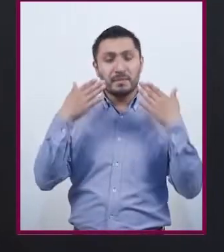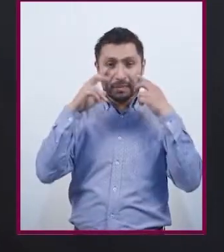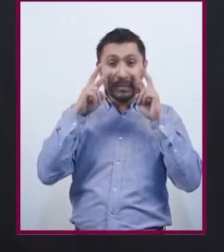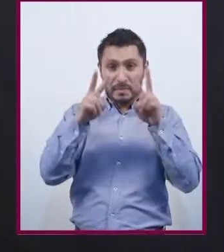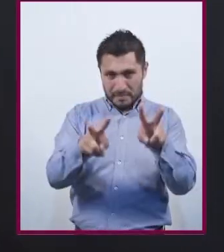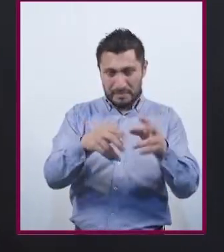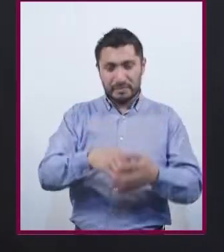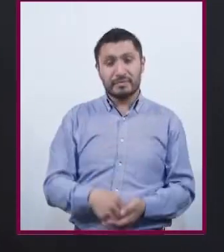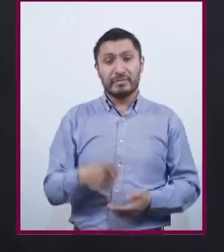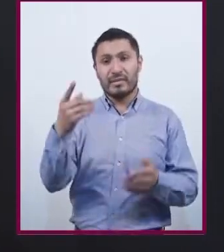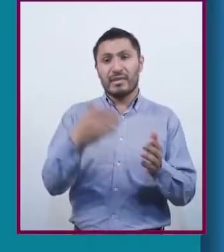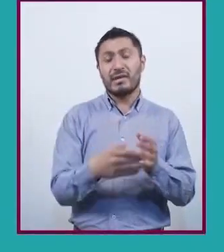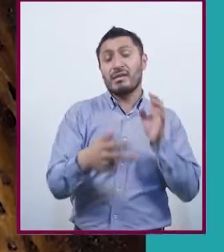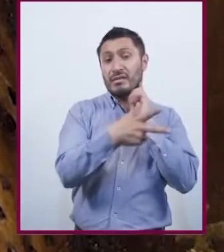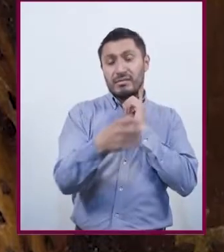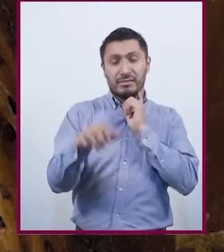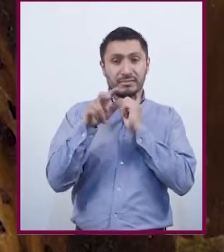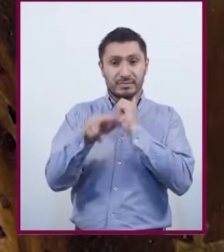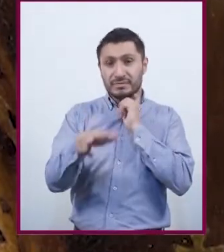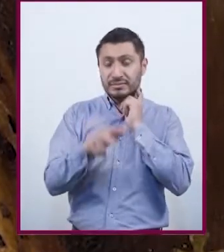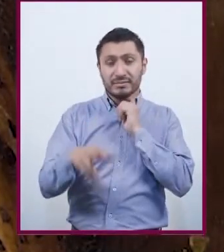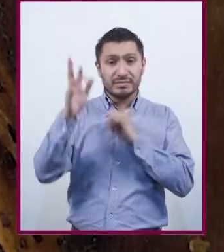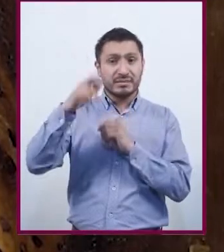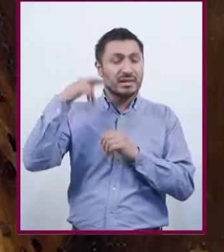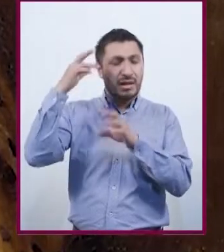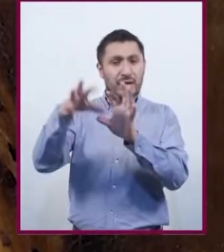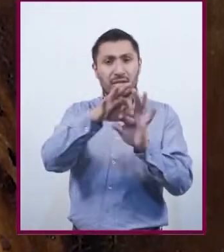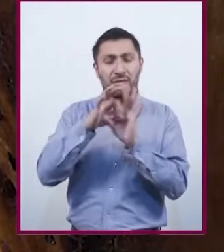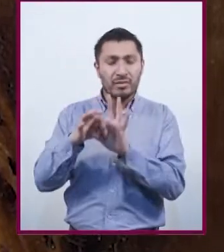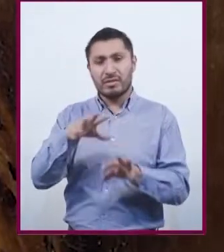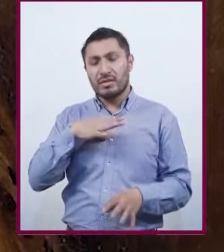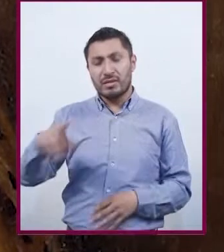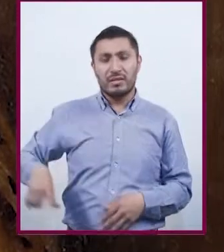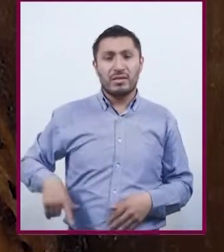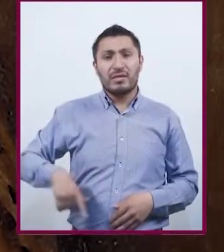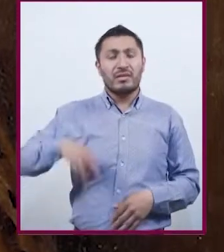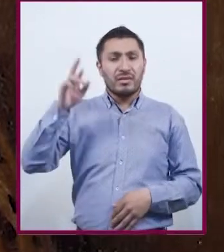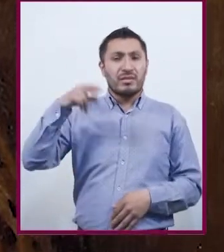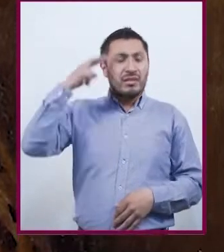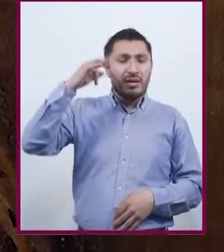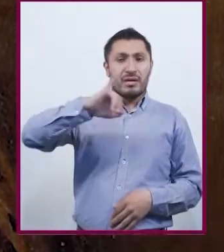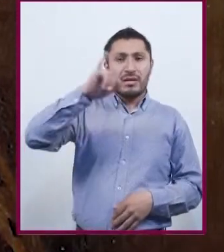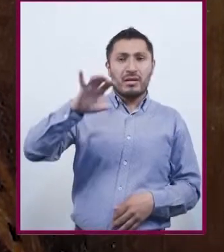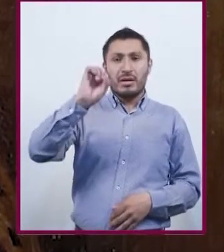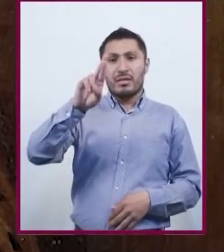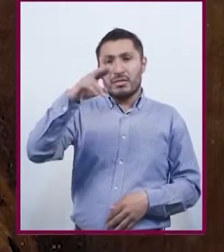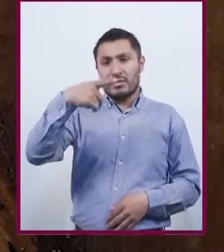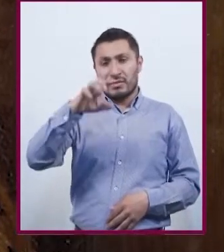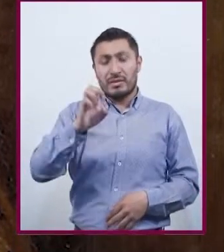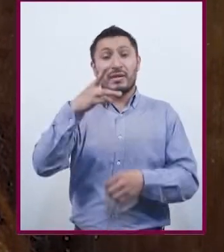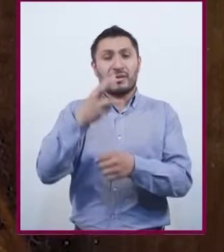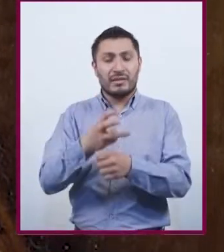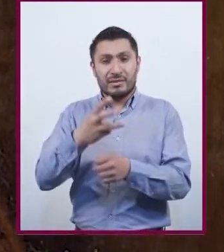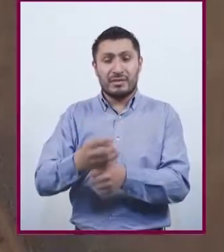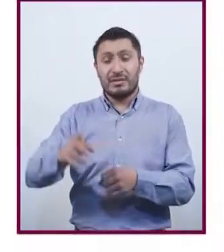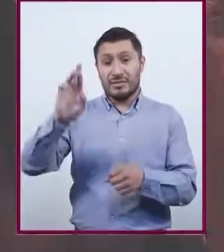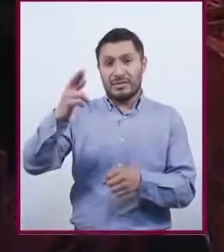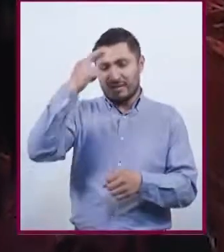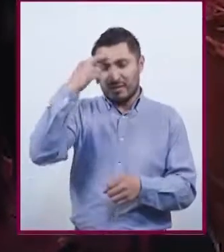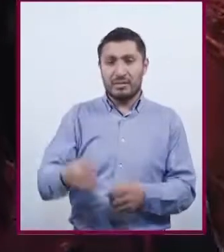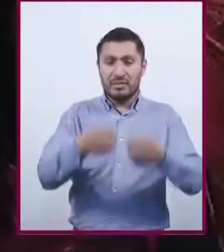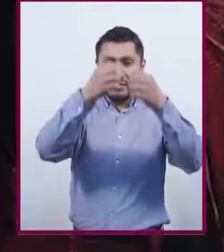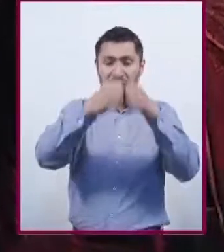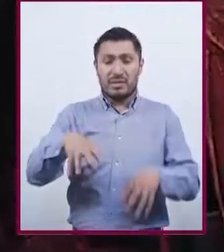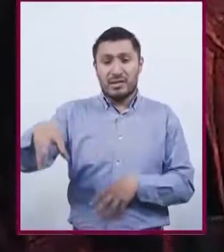Shelley. Vamos a ver. En 1818, el Reino Unido era gobernado por el rey Jorge III, quien es recordado